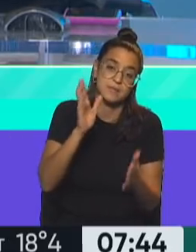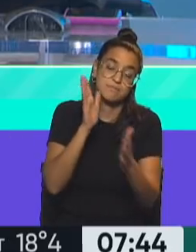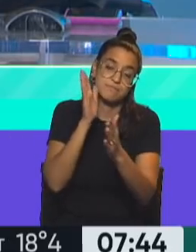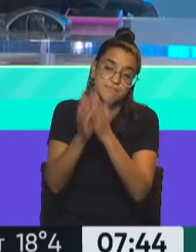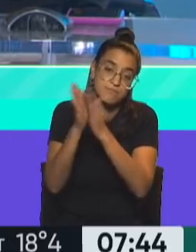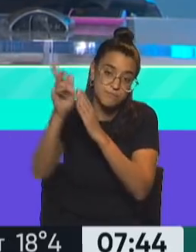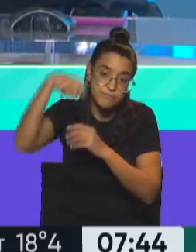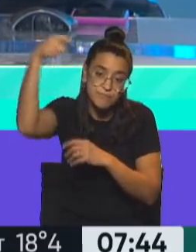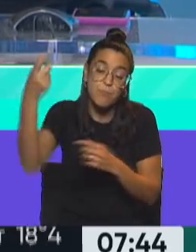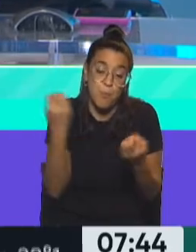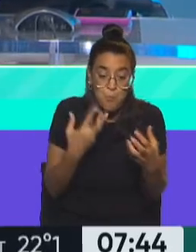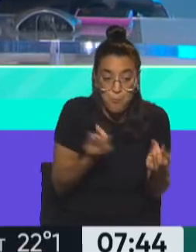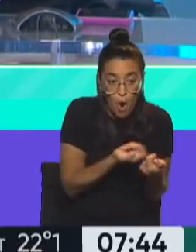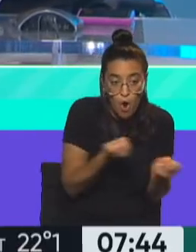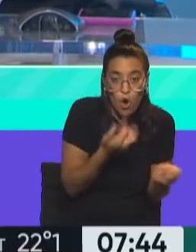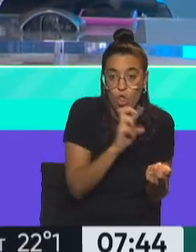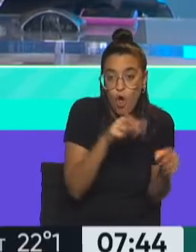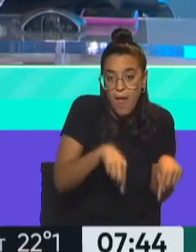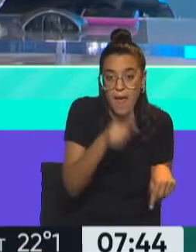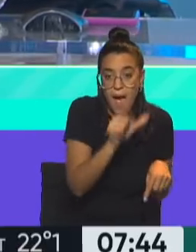hay muy pocos